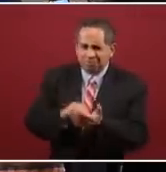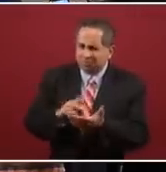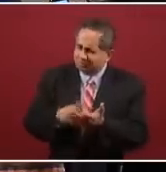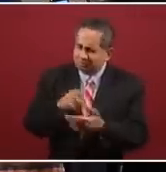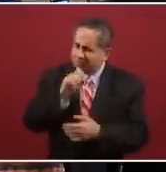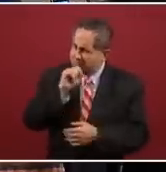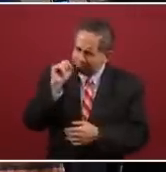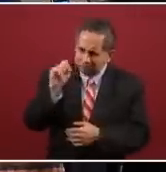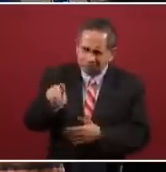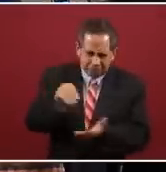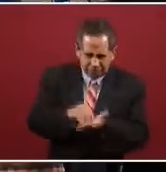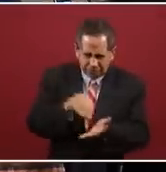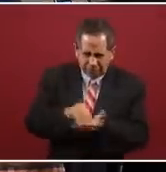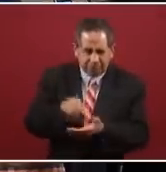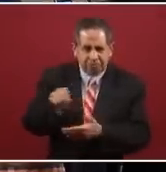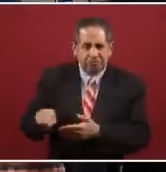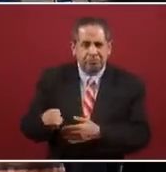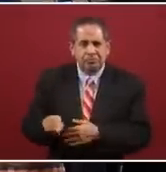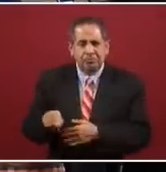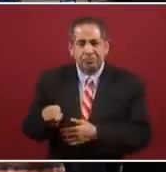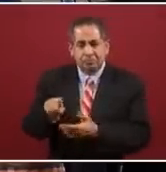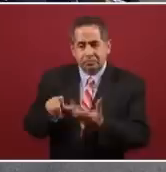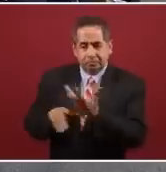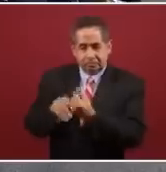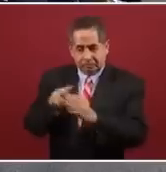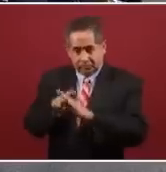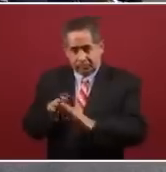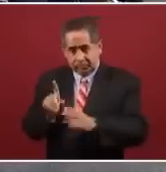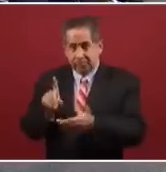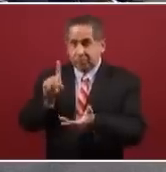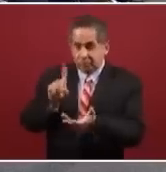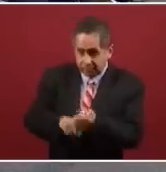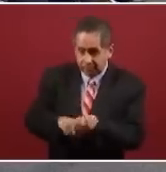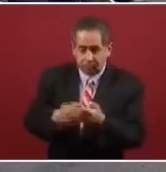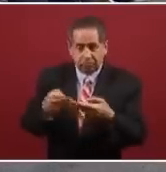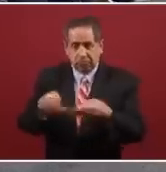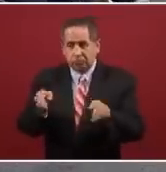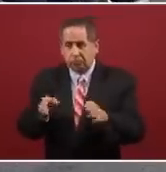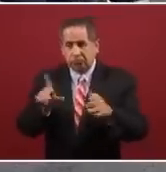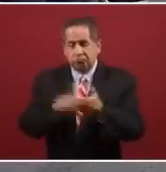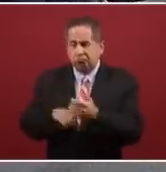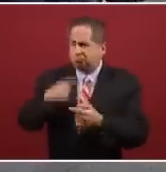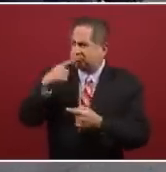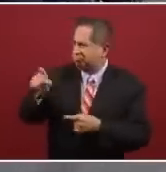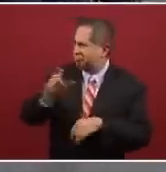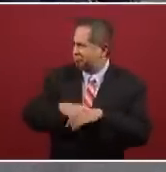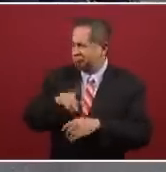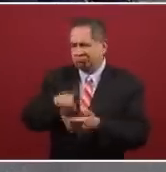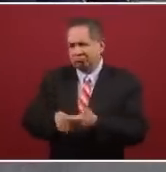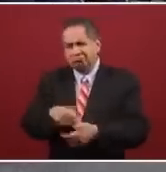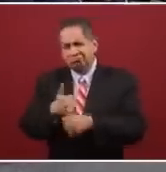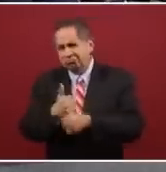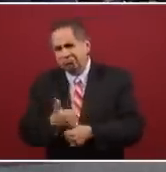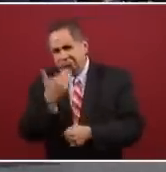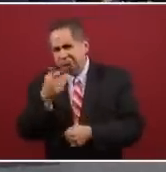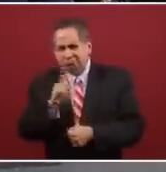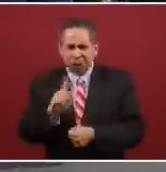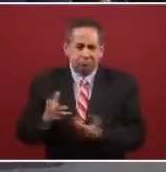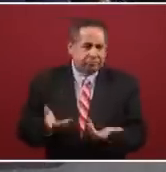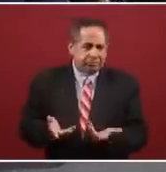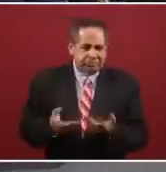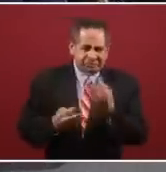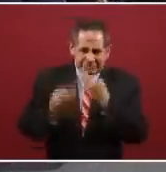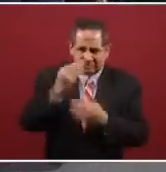el tema de los mismos migrantes que están dentro de estos lugares, que denuncian que las condiciones no son las adecuadas. Y de hecho,